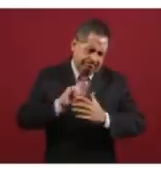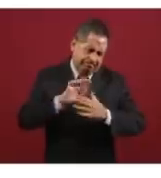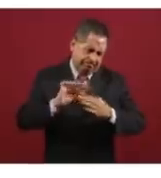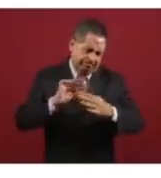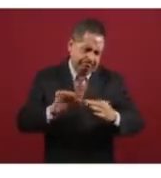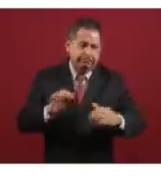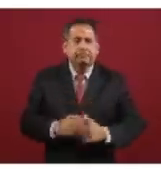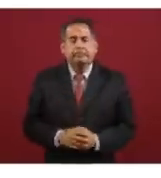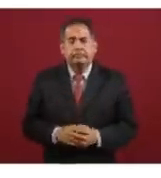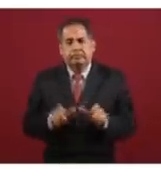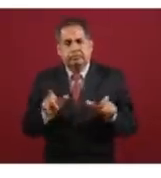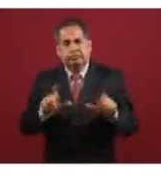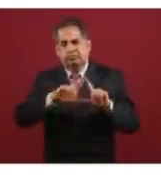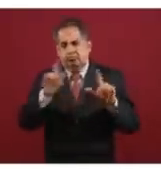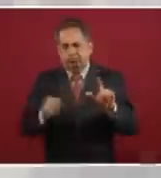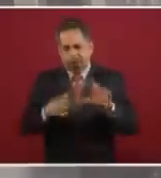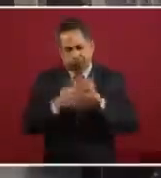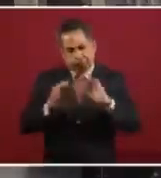Sería todo.